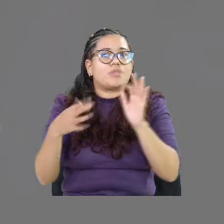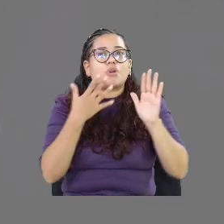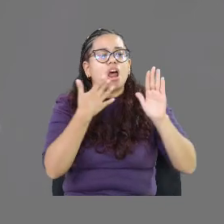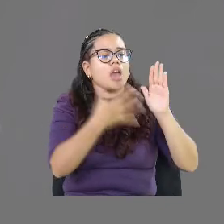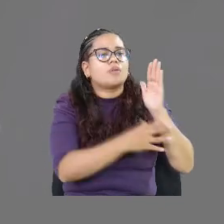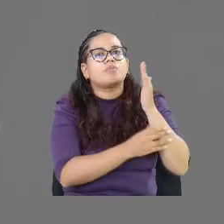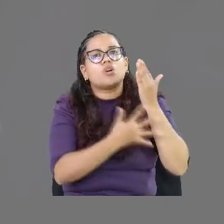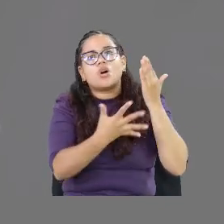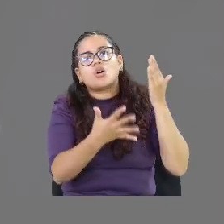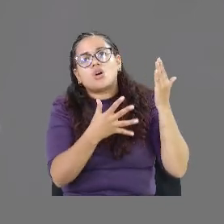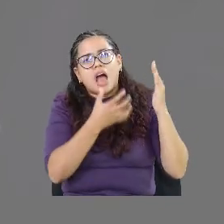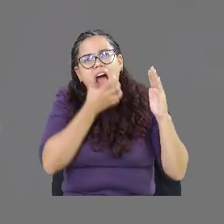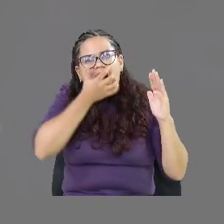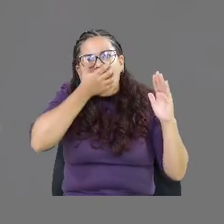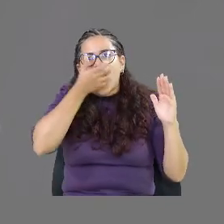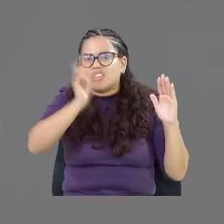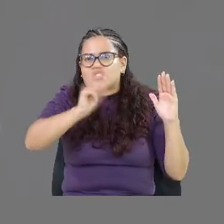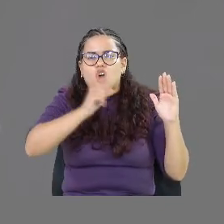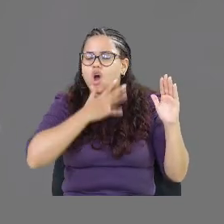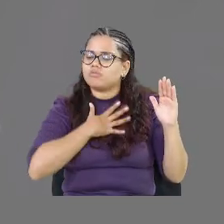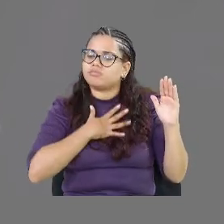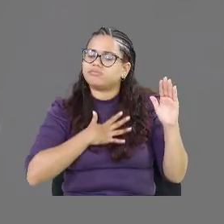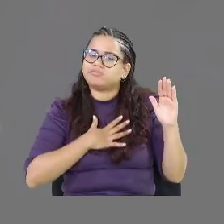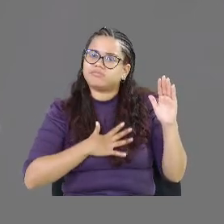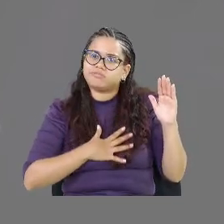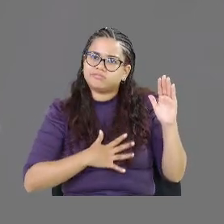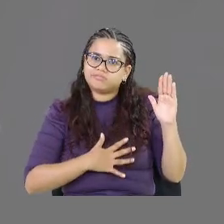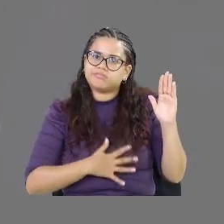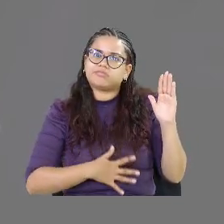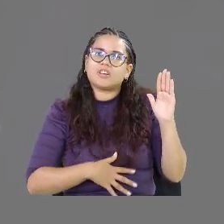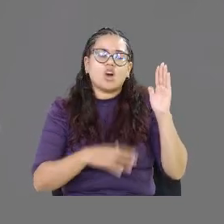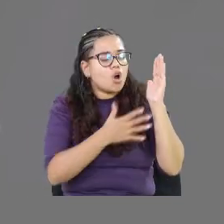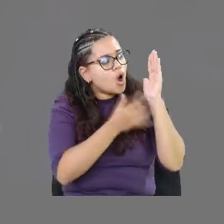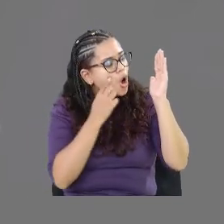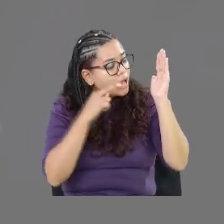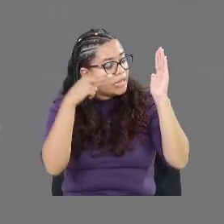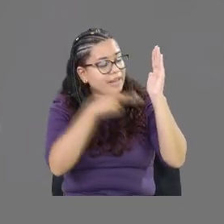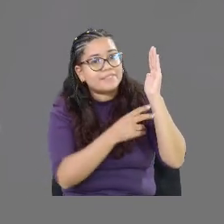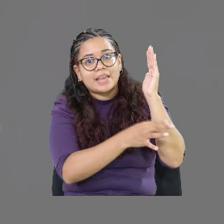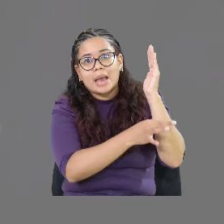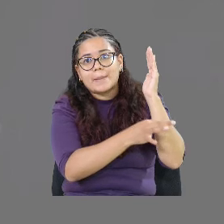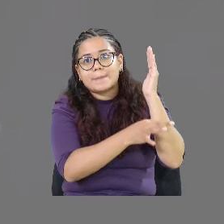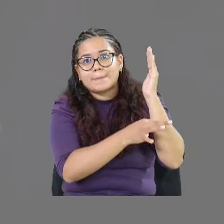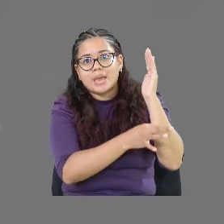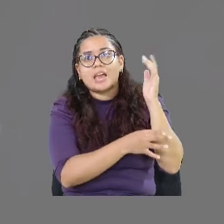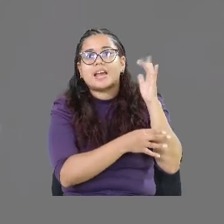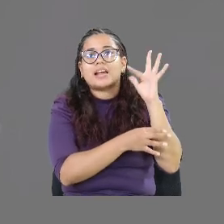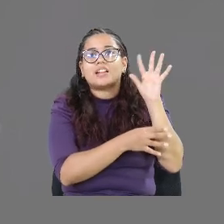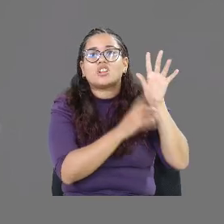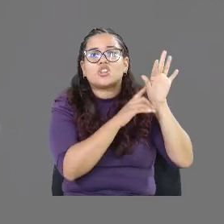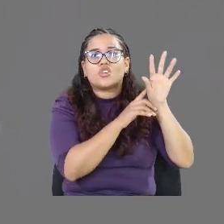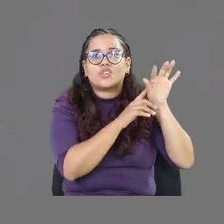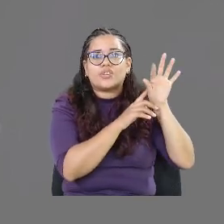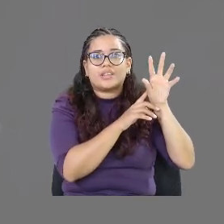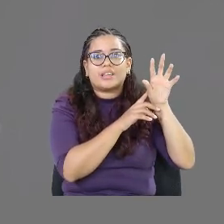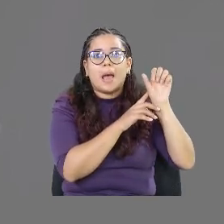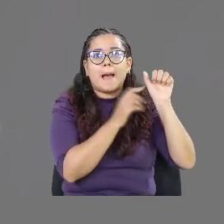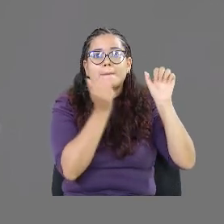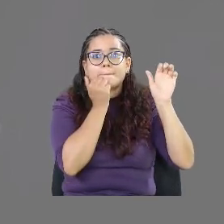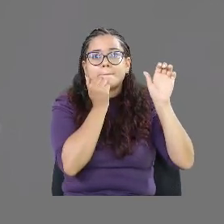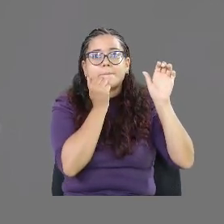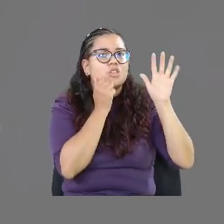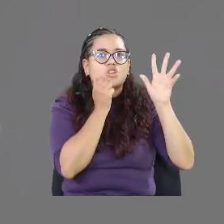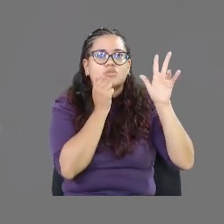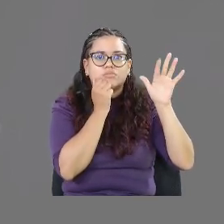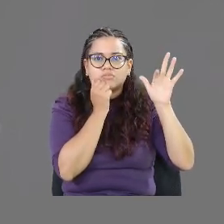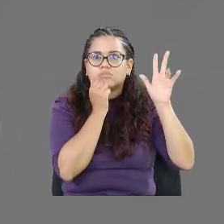ventiladores, eh, también las áreas donde los dedos puedan tener funcionalidad, si